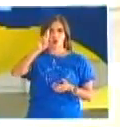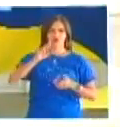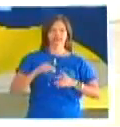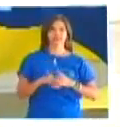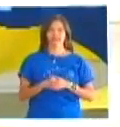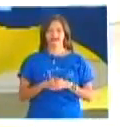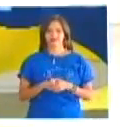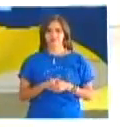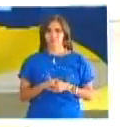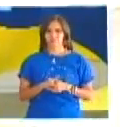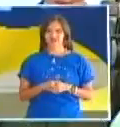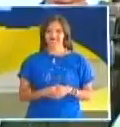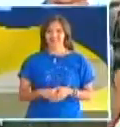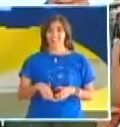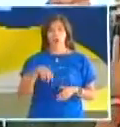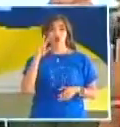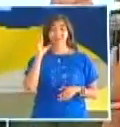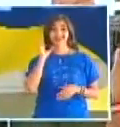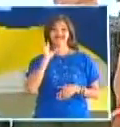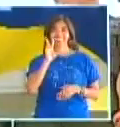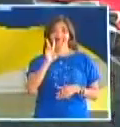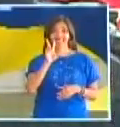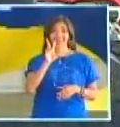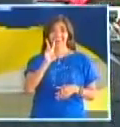Son tres pretendidas,